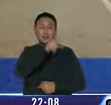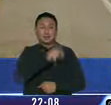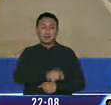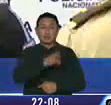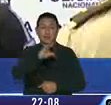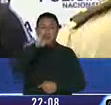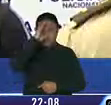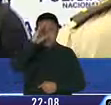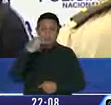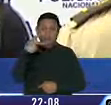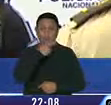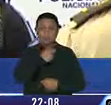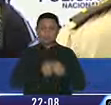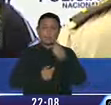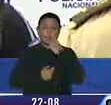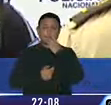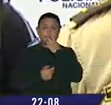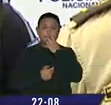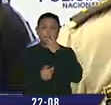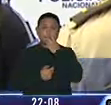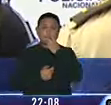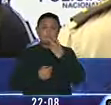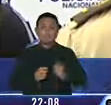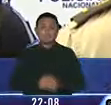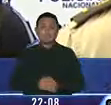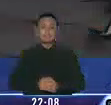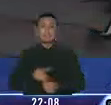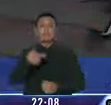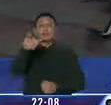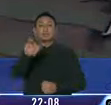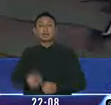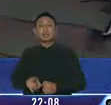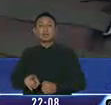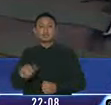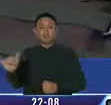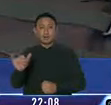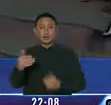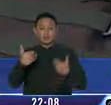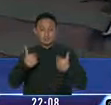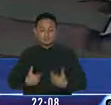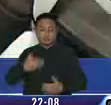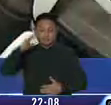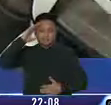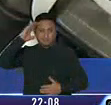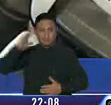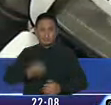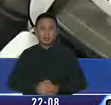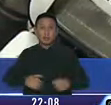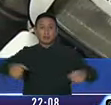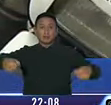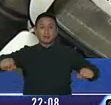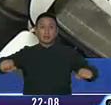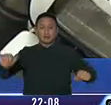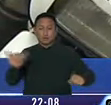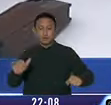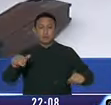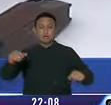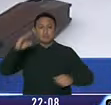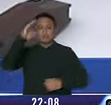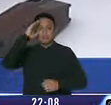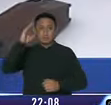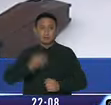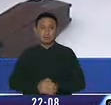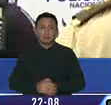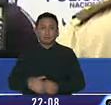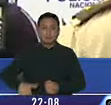policía. Un ciudadano que se encontraba con prendas similares a las del uso policial, una motocicleta similar al uso policial con